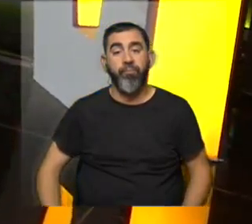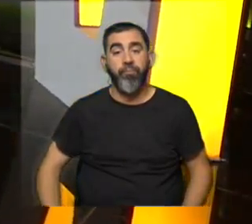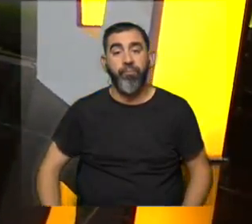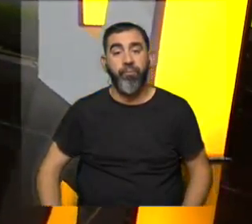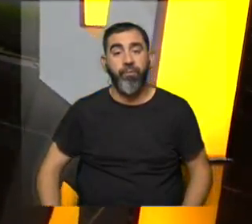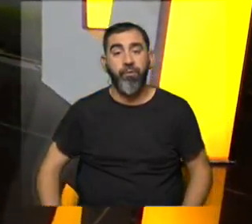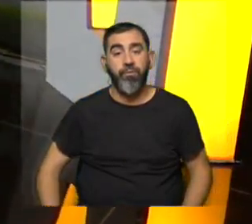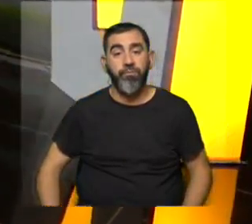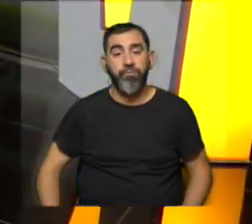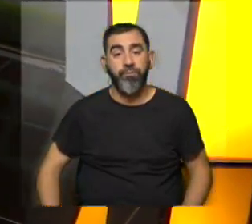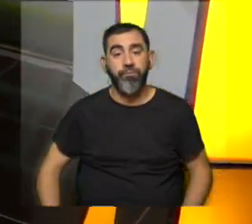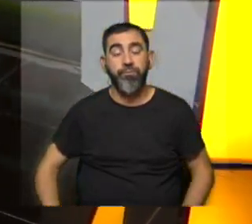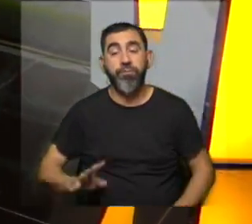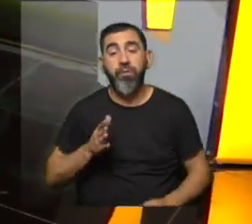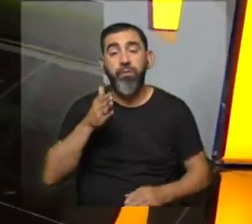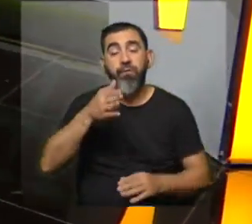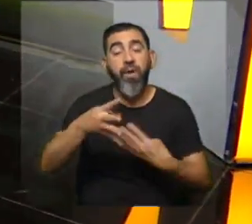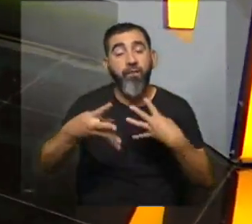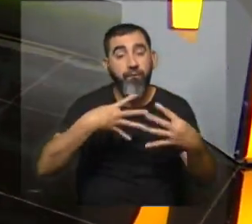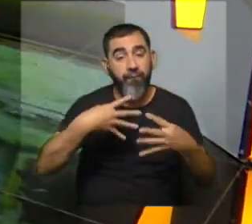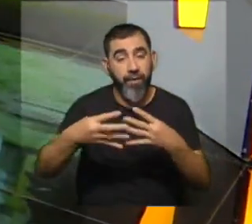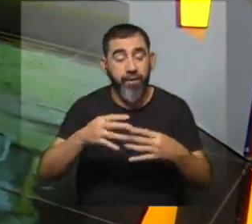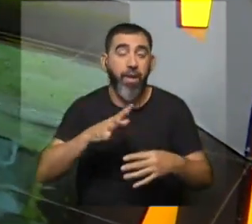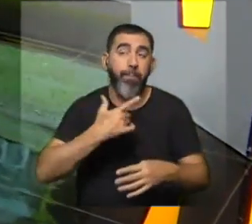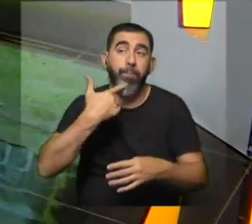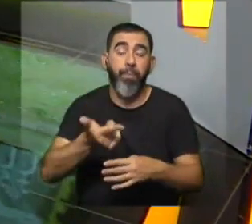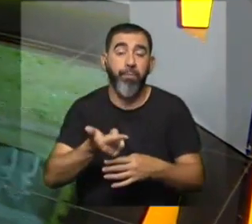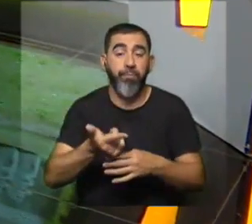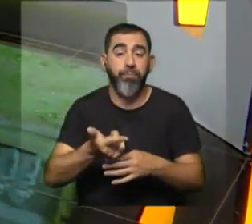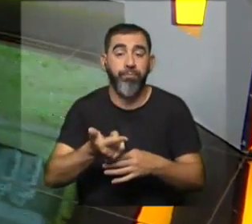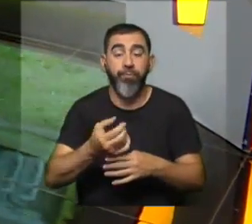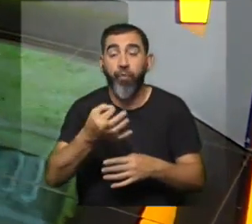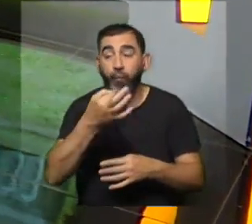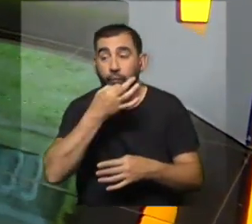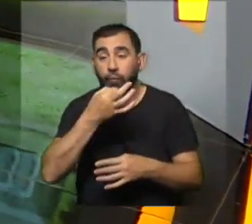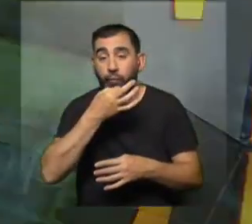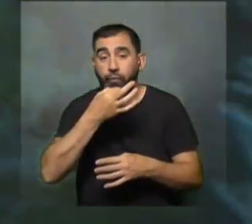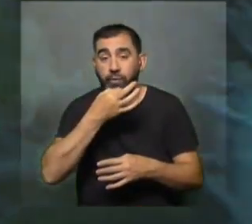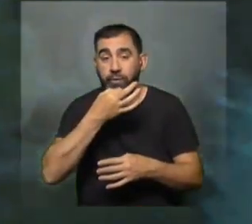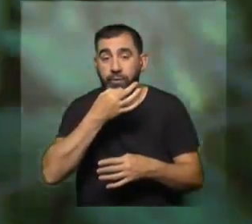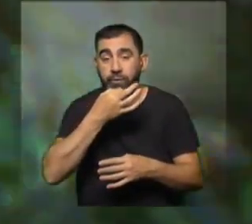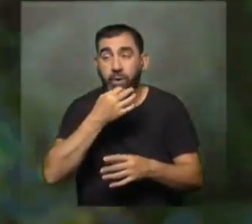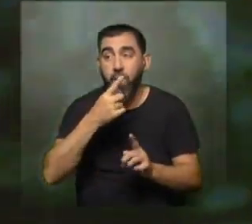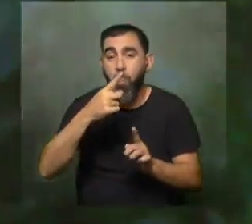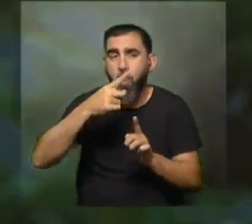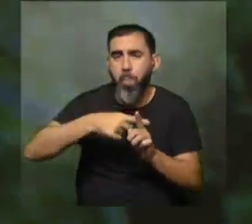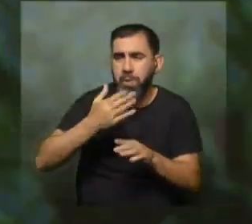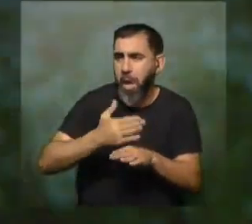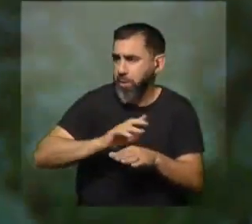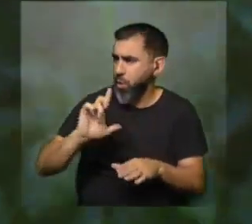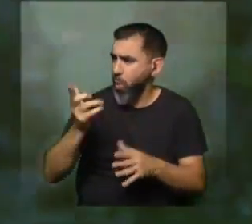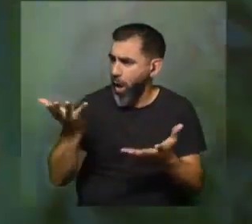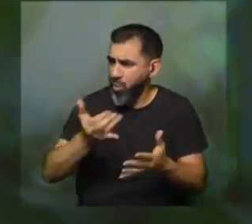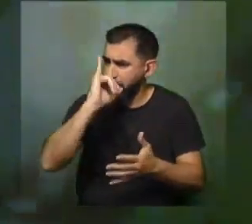Sí, que usted vaya a la feria y encuentre, por ejemplo, para seguir con lo mismo, frutillas en algún mes en el que antes no